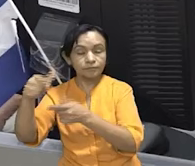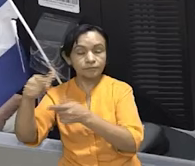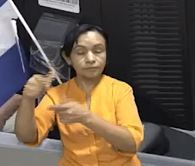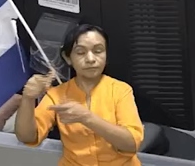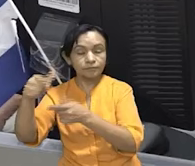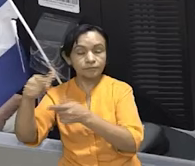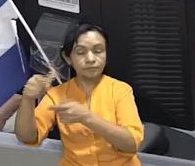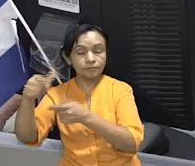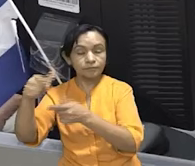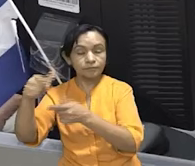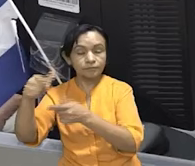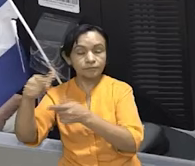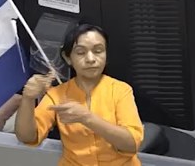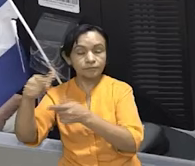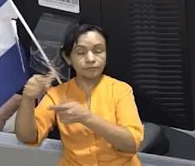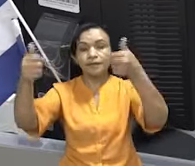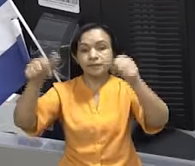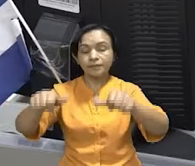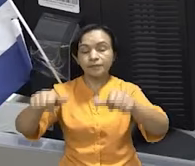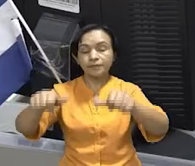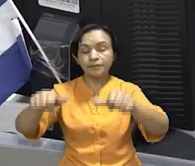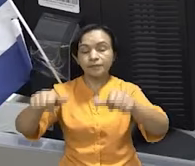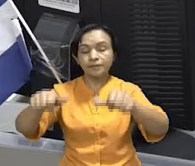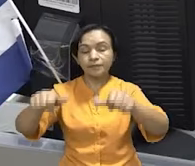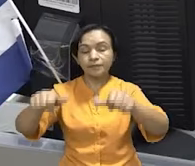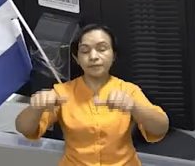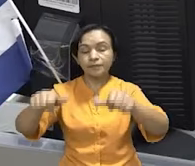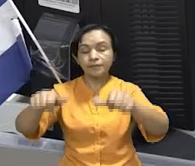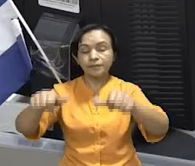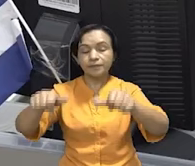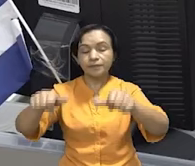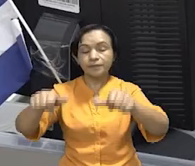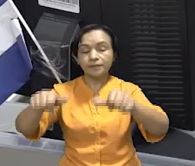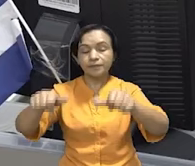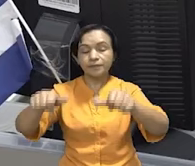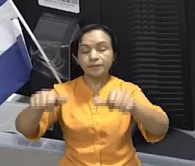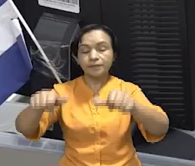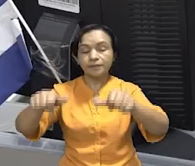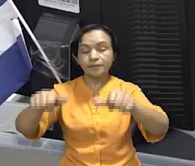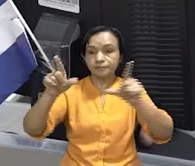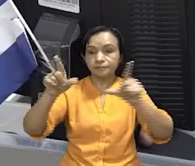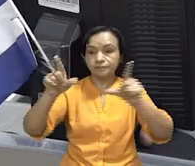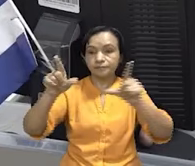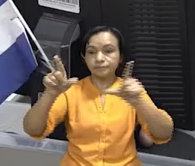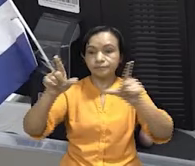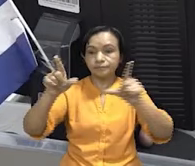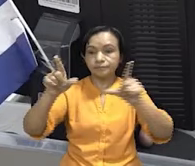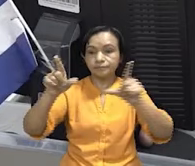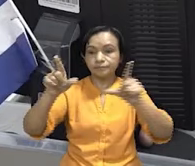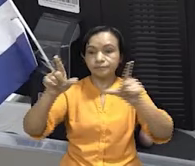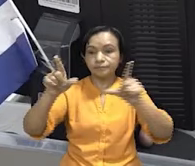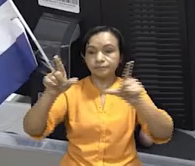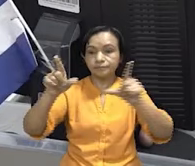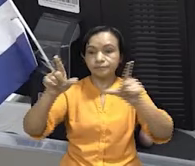y Océano Pacífico. Este tratado reafirma la soberanía nacional y reconoce los espacios marítimos que le corresponden